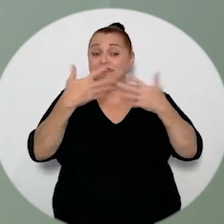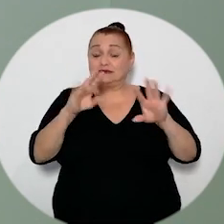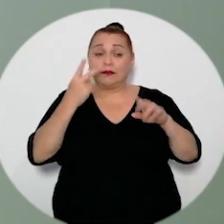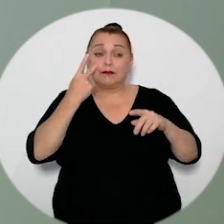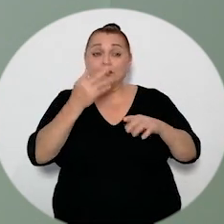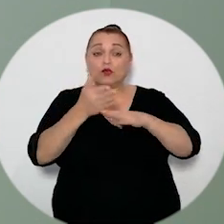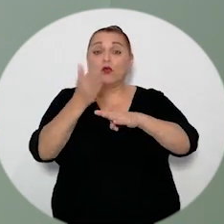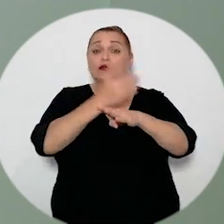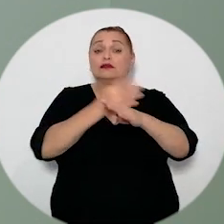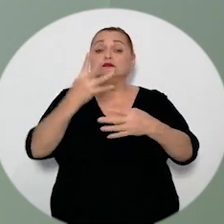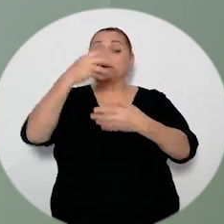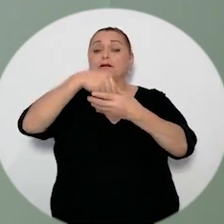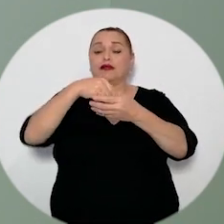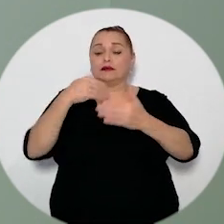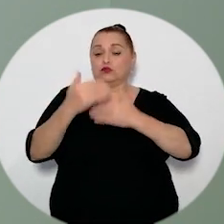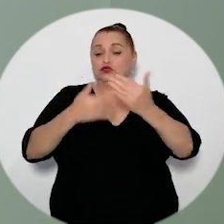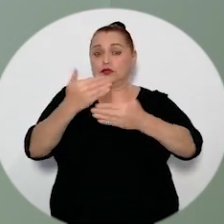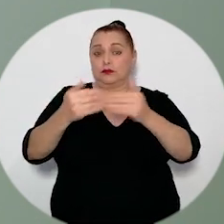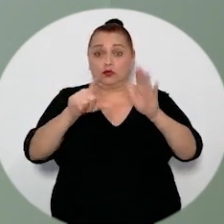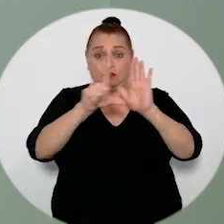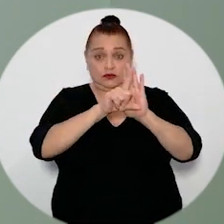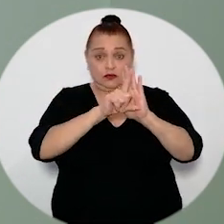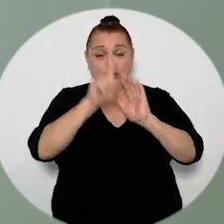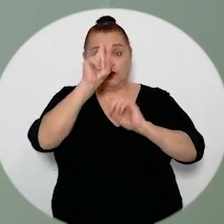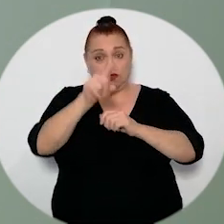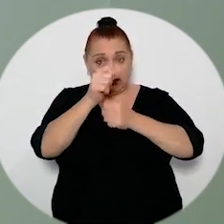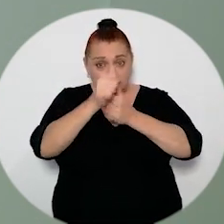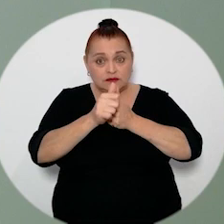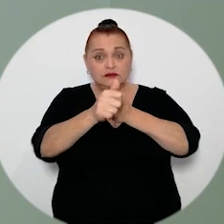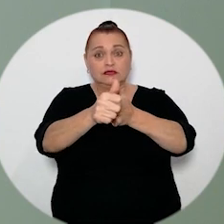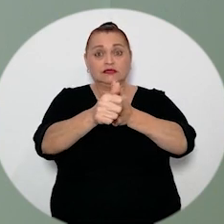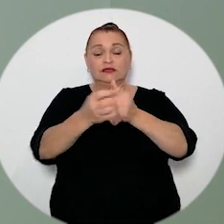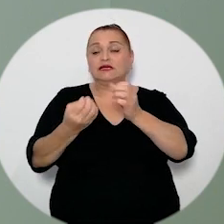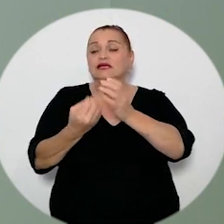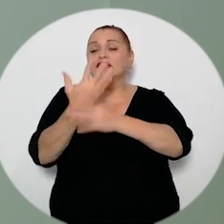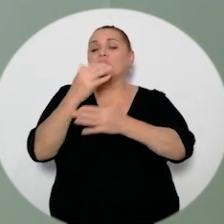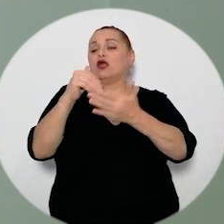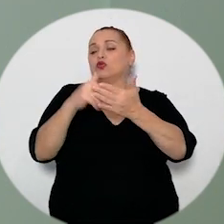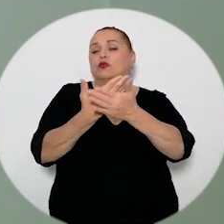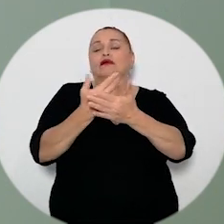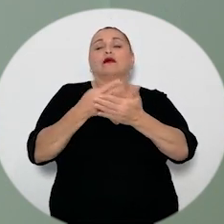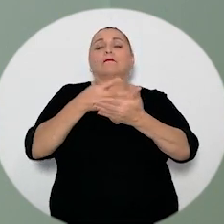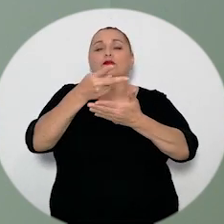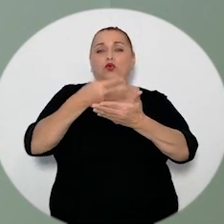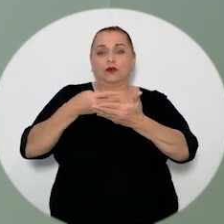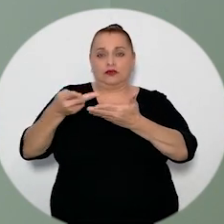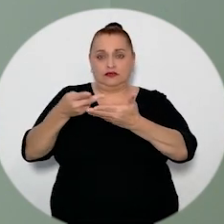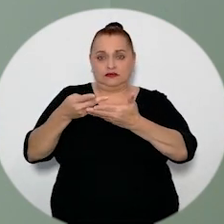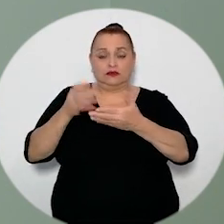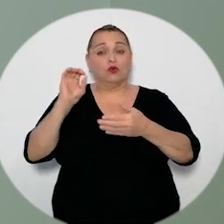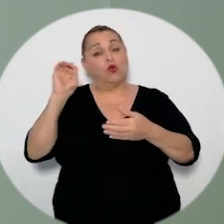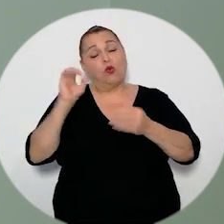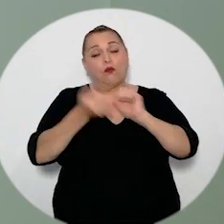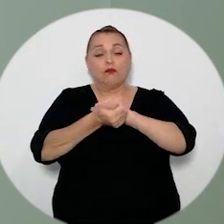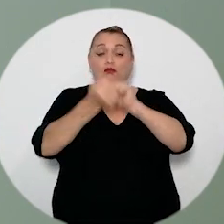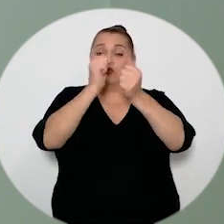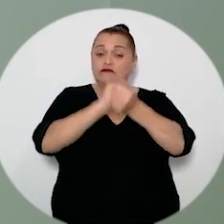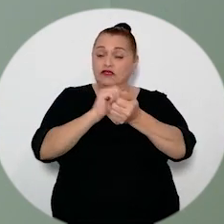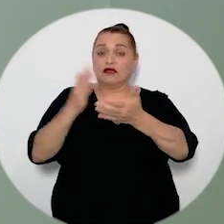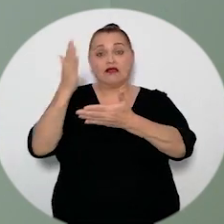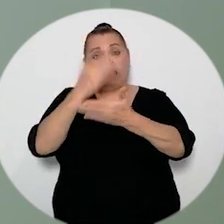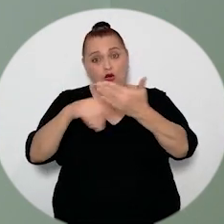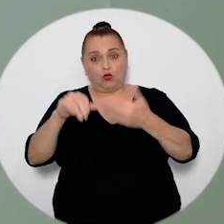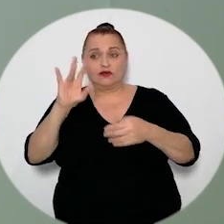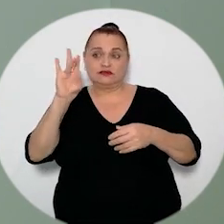encuentra previsto como parte del procedimiento legislativo que debe seguirse para crear una nueva provincia, o bien para